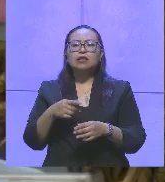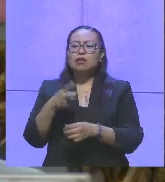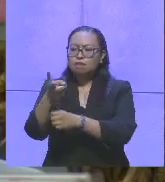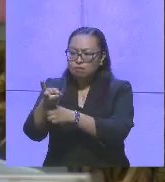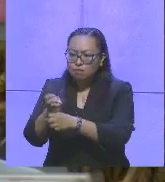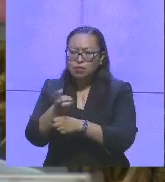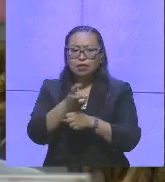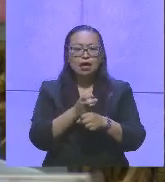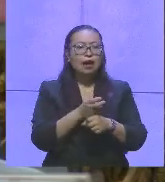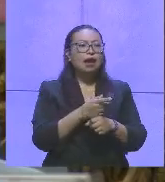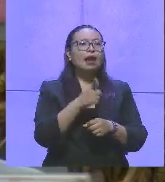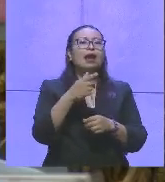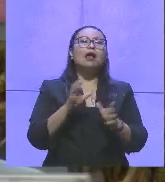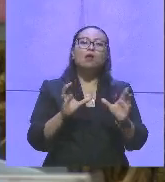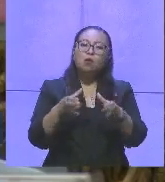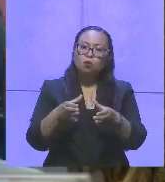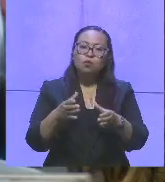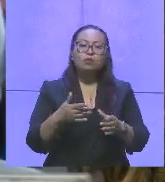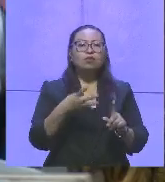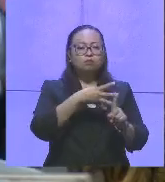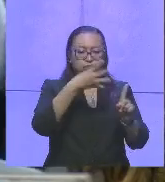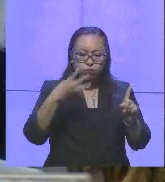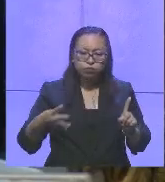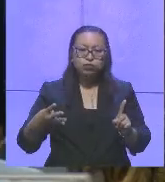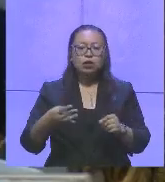comunidad LGBTIQ+,